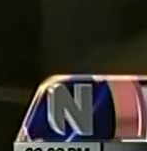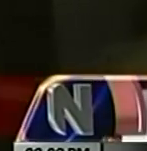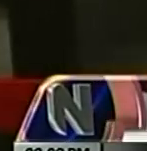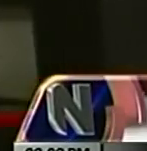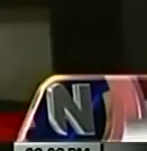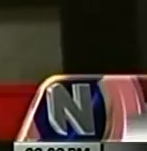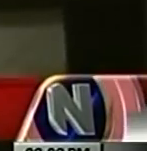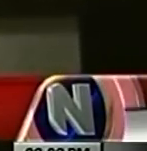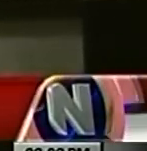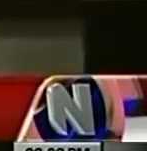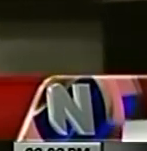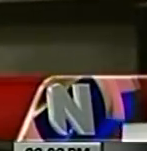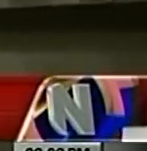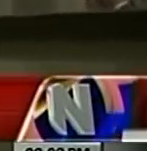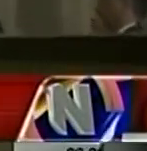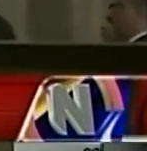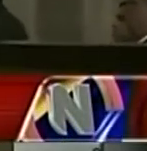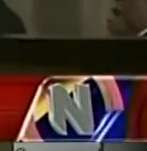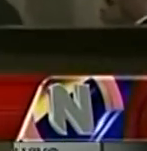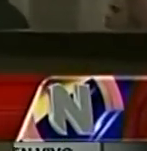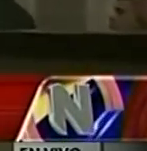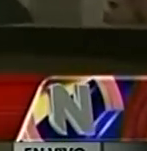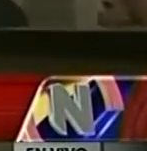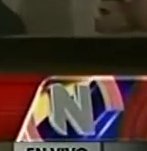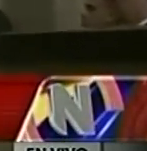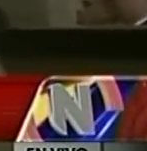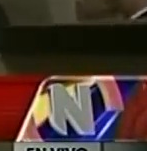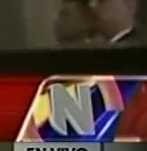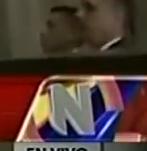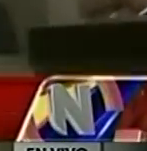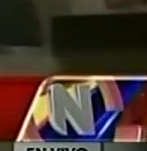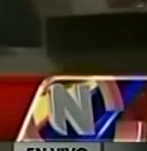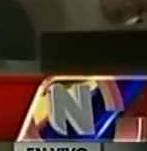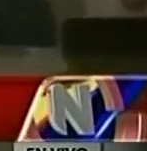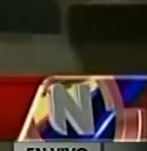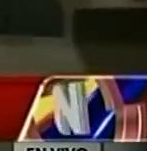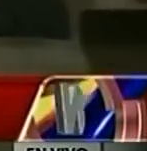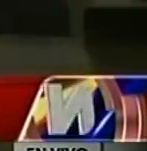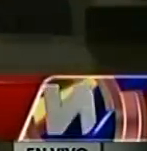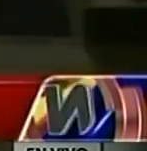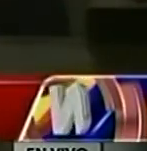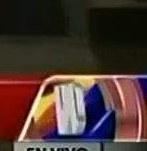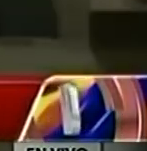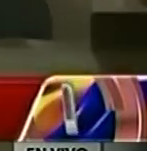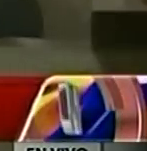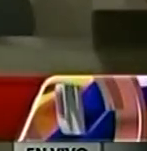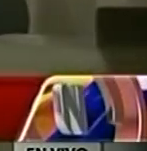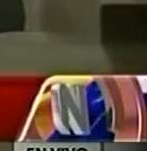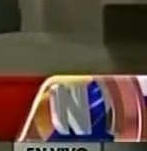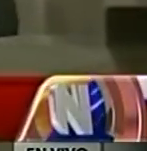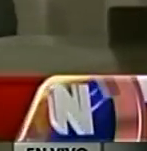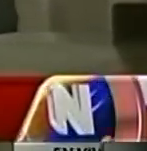Simón Bolívar y nuestros próceres dieron la Independencia el libertador Simón Bolívar ordenó al general sucre